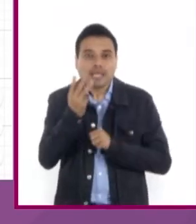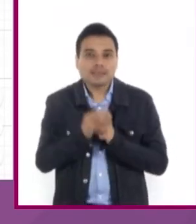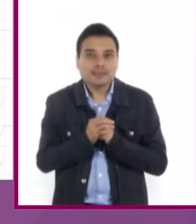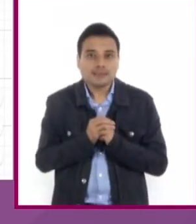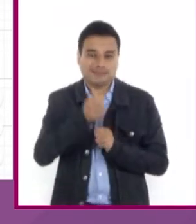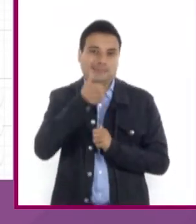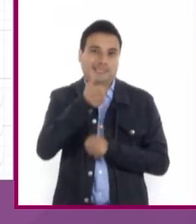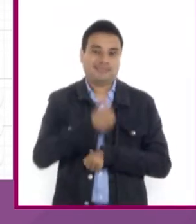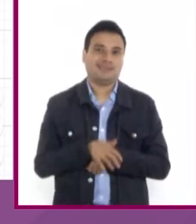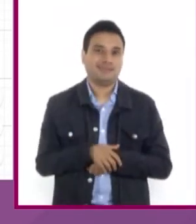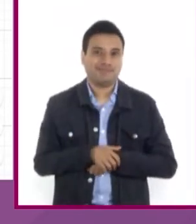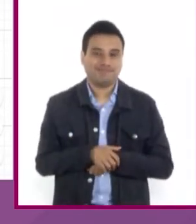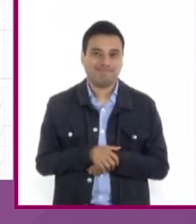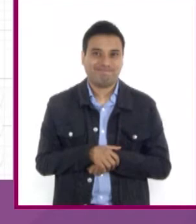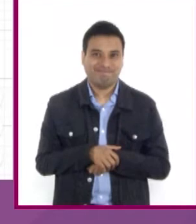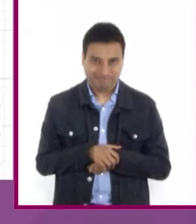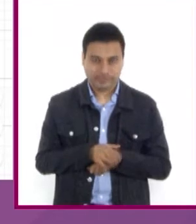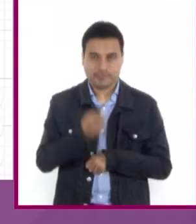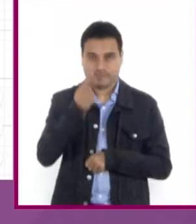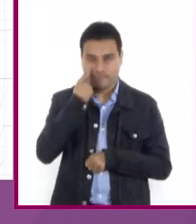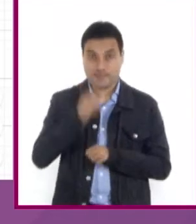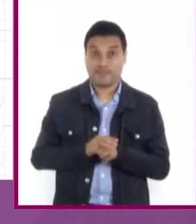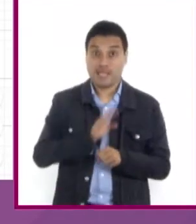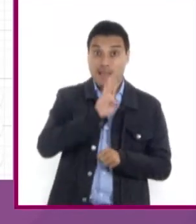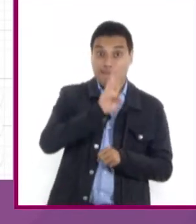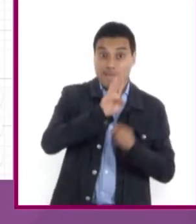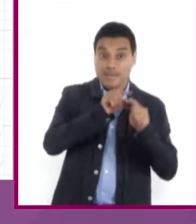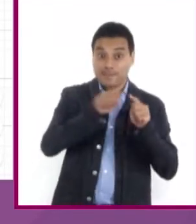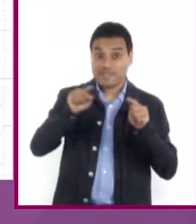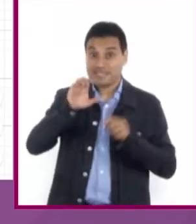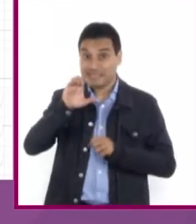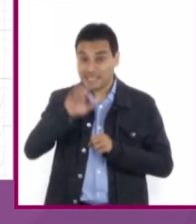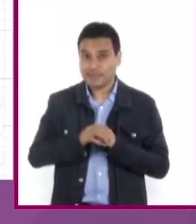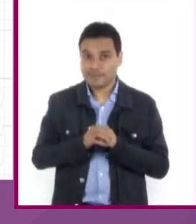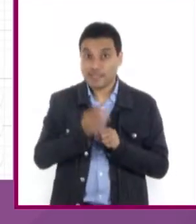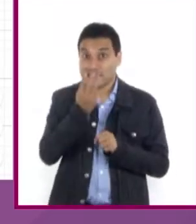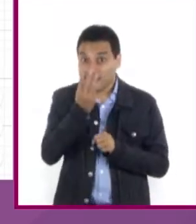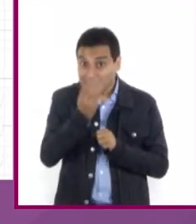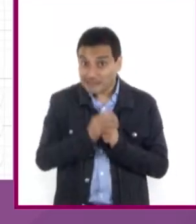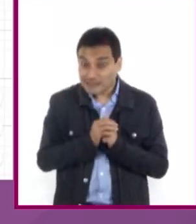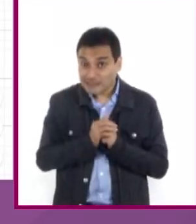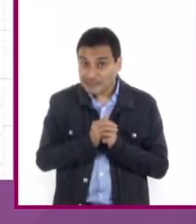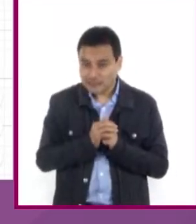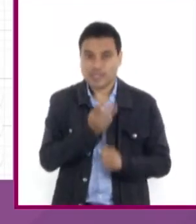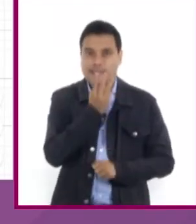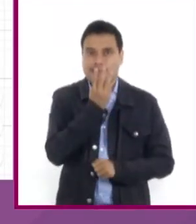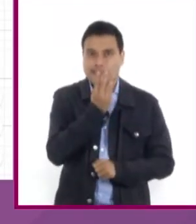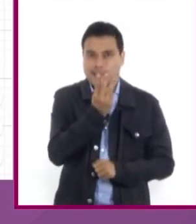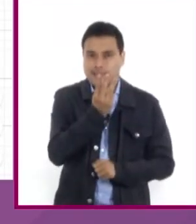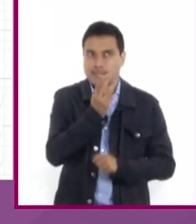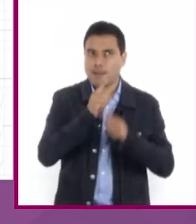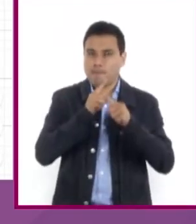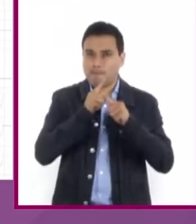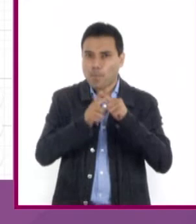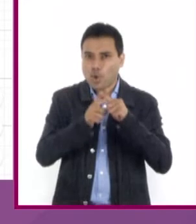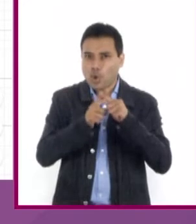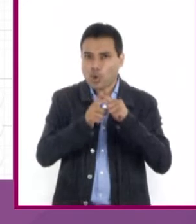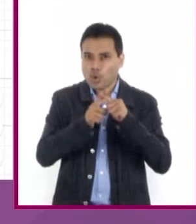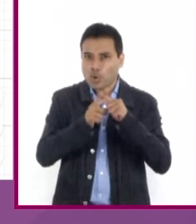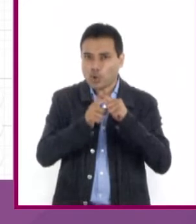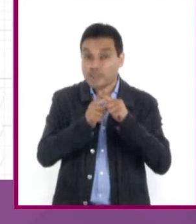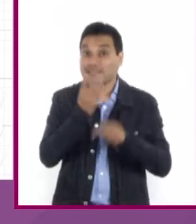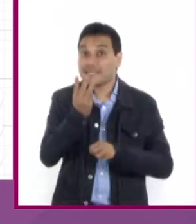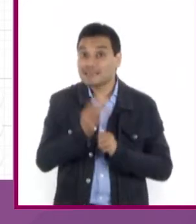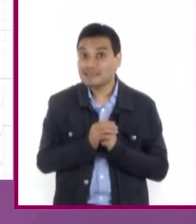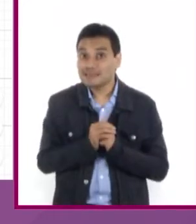6 unidades. Si el segmento BC vale 3 unidades, 3 unidades por el factor de